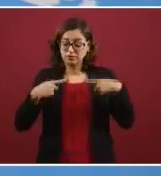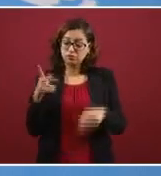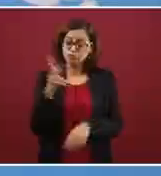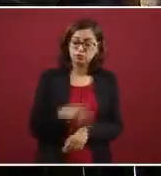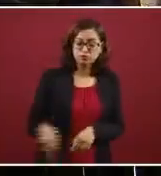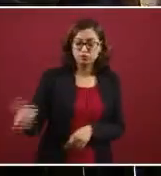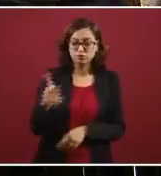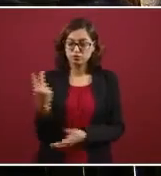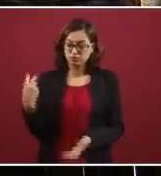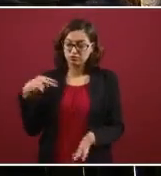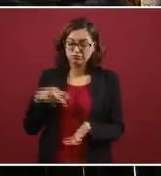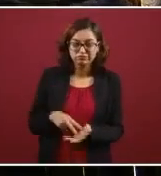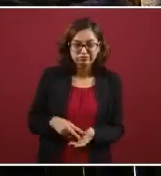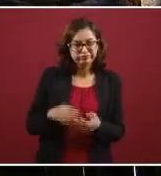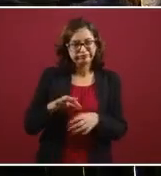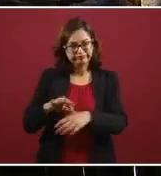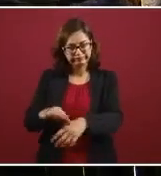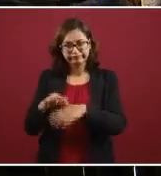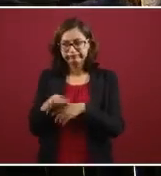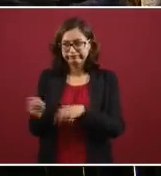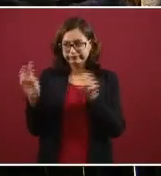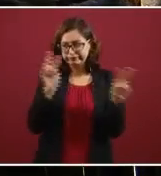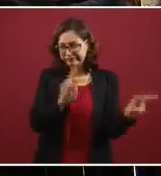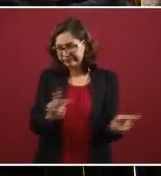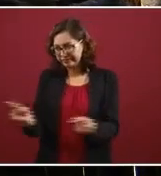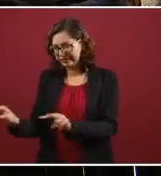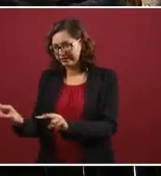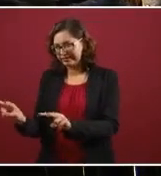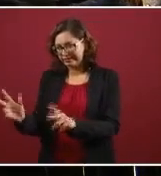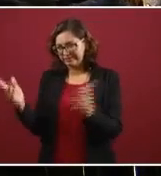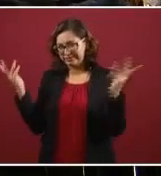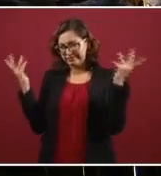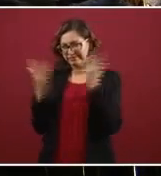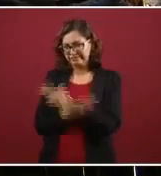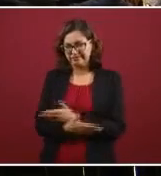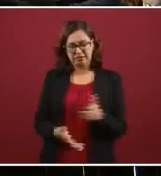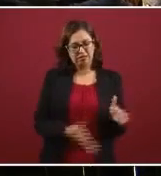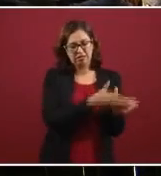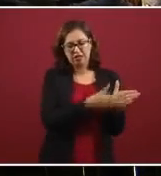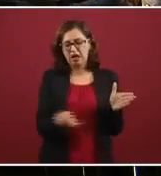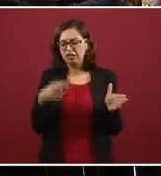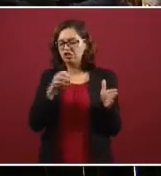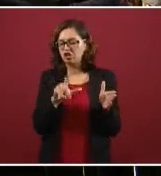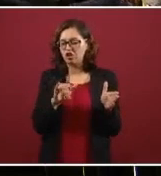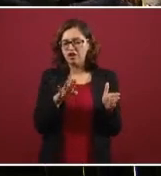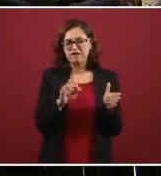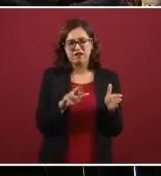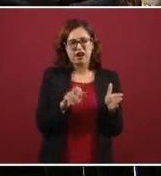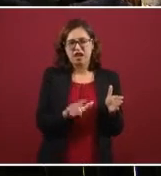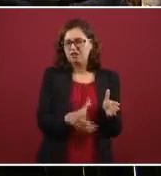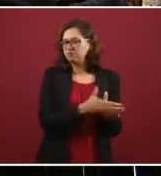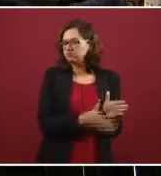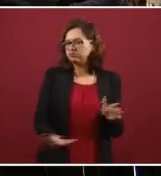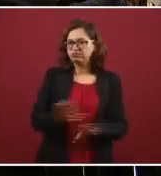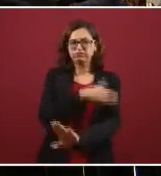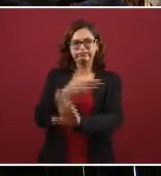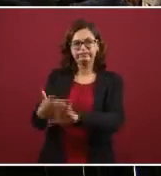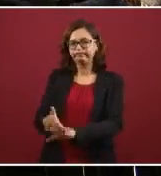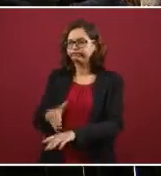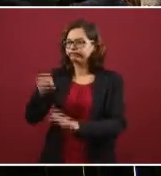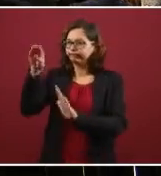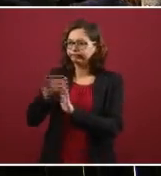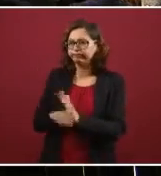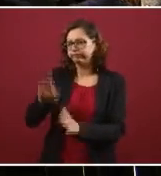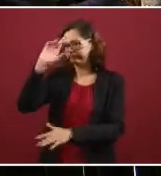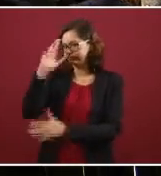conoce la huella social del modelo neoliberal en términos de vulneración de derechos, persistencia de pobreza y desigualdad.